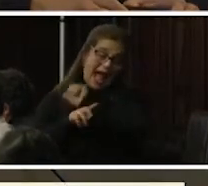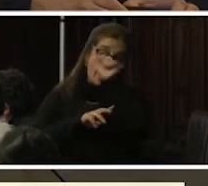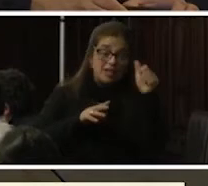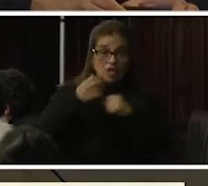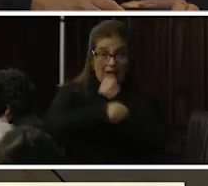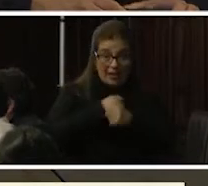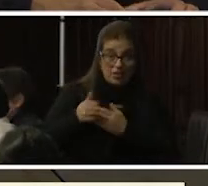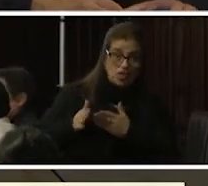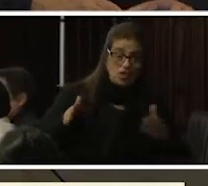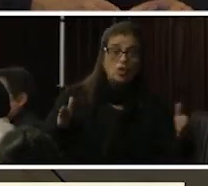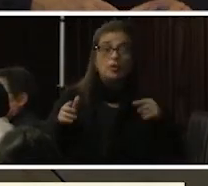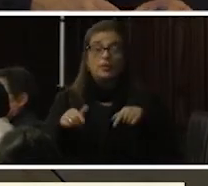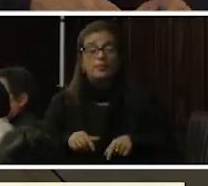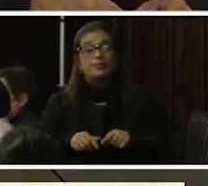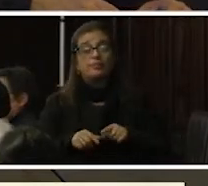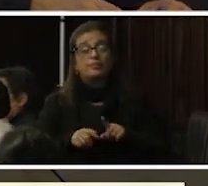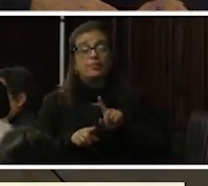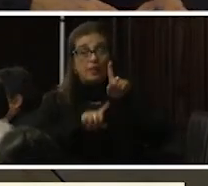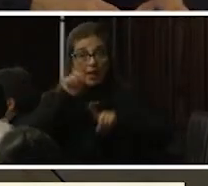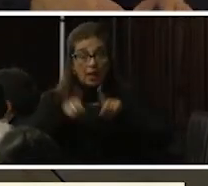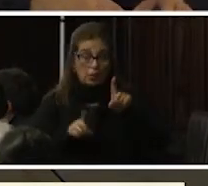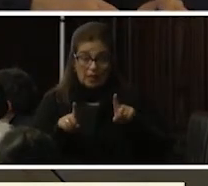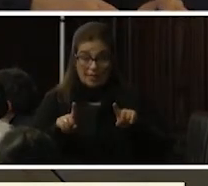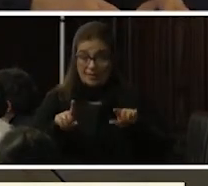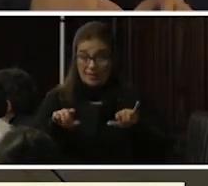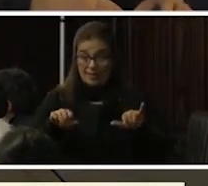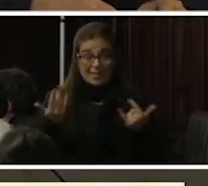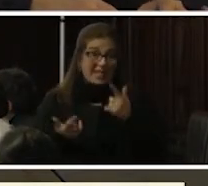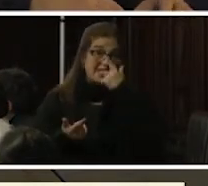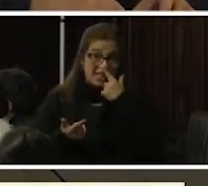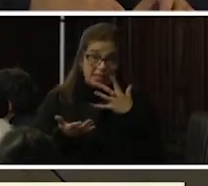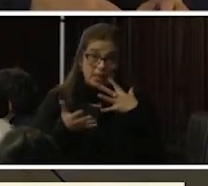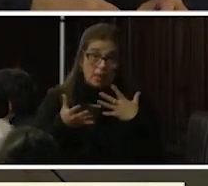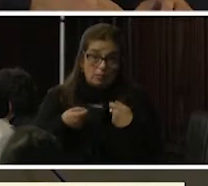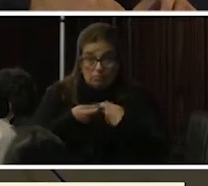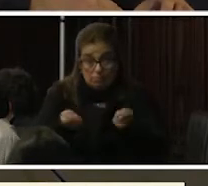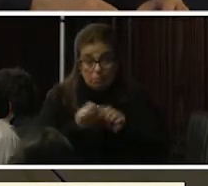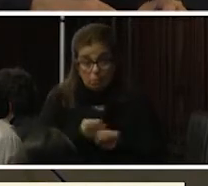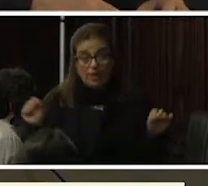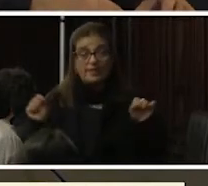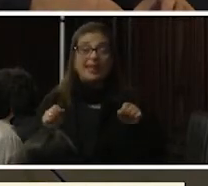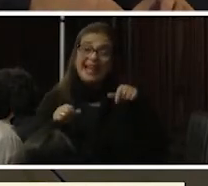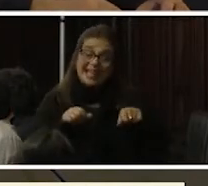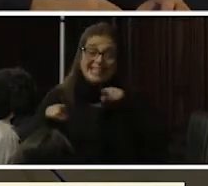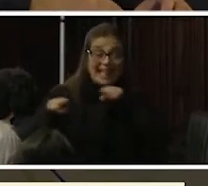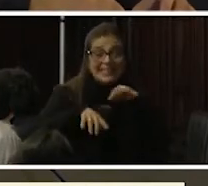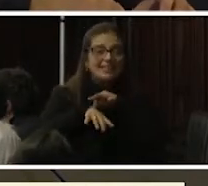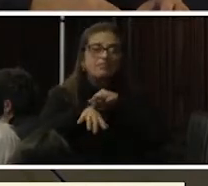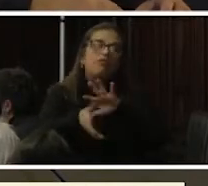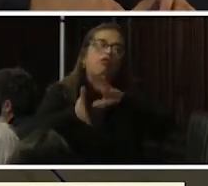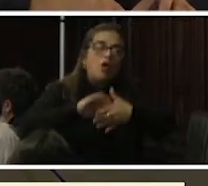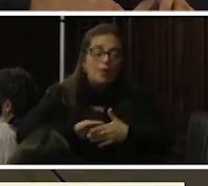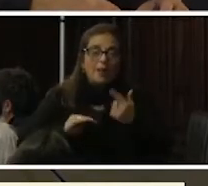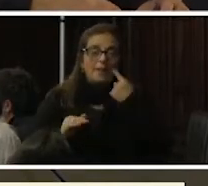Algunas copias están disponibles para ustedes que están interesados. Las directrices han servido para identificar las